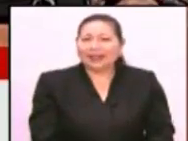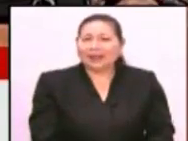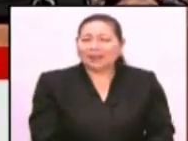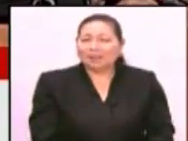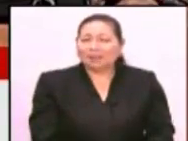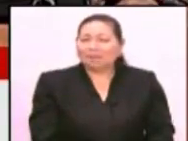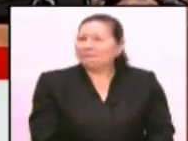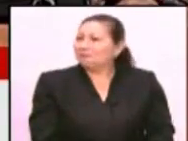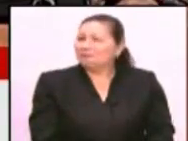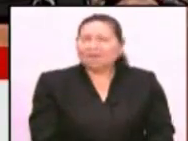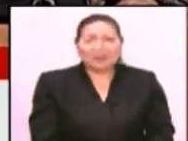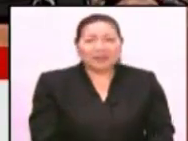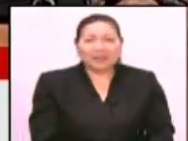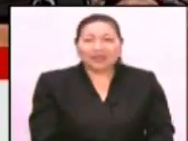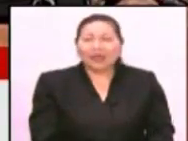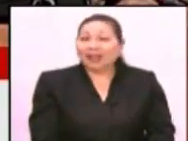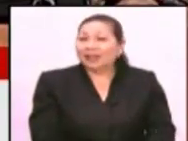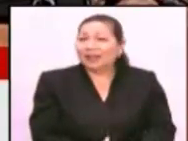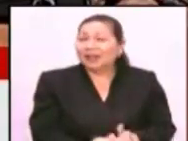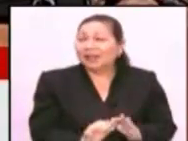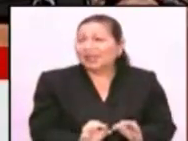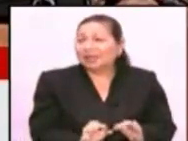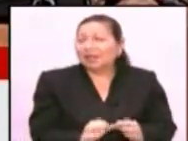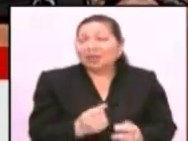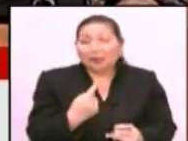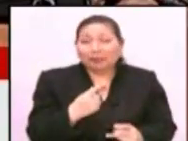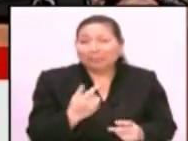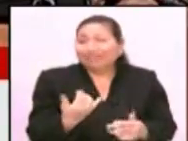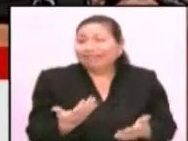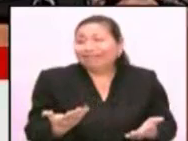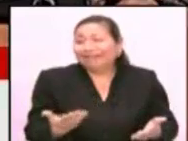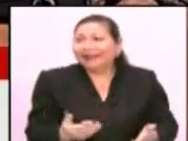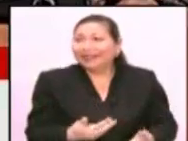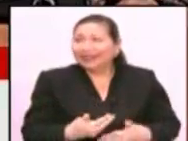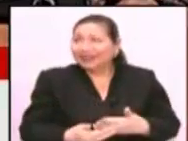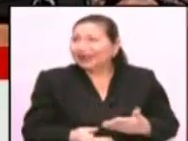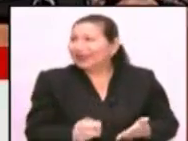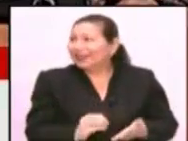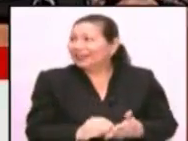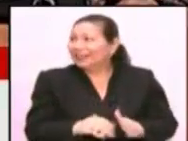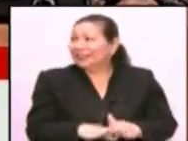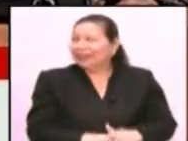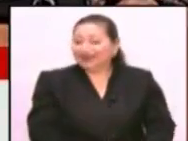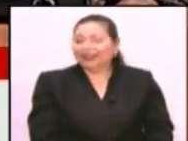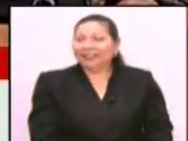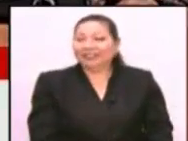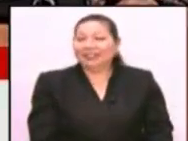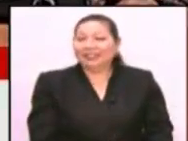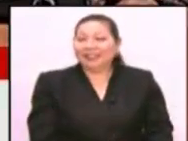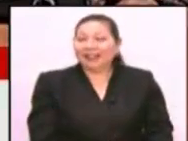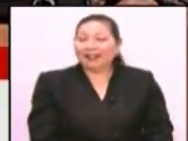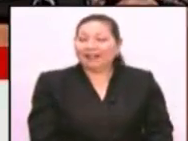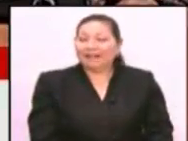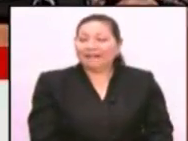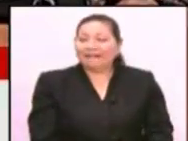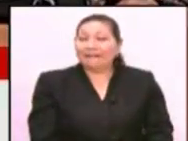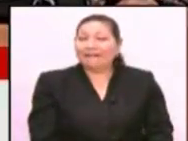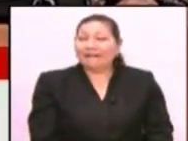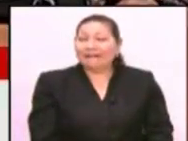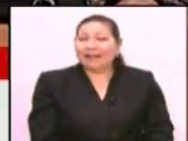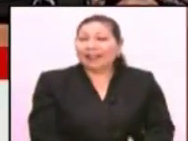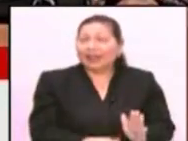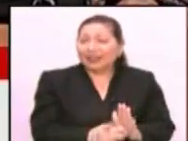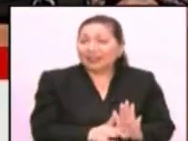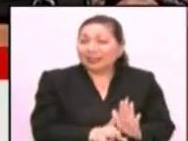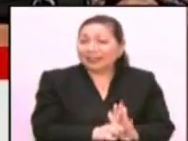en los penales. Dijimos que no es así y que si es que se desconoce hoy día ya el flujo se mueve dentro de la banca.